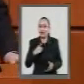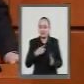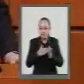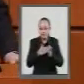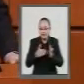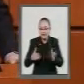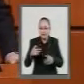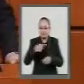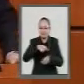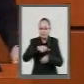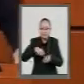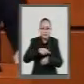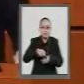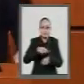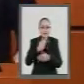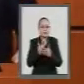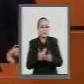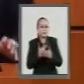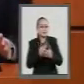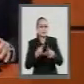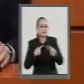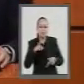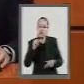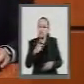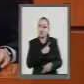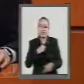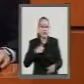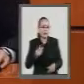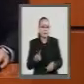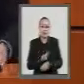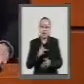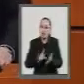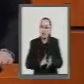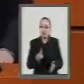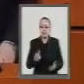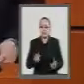en Nuevo León esta noche. No debe volver a ocurrir. Es cuanto, señor presidente. Gracias.